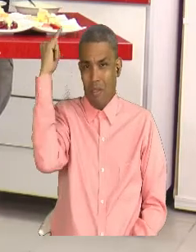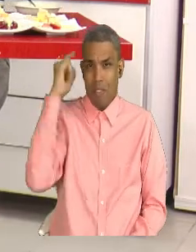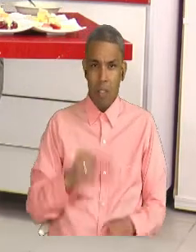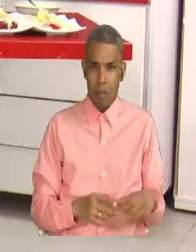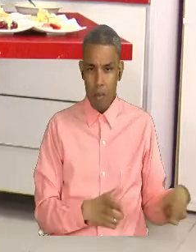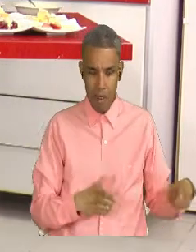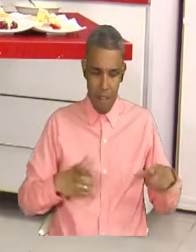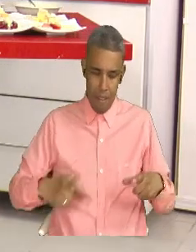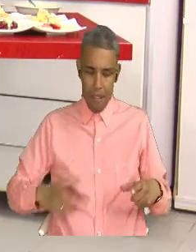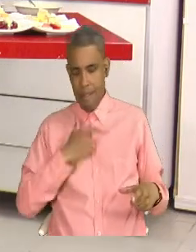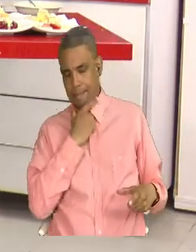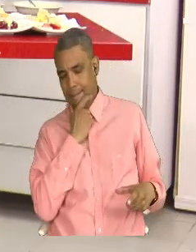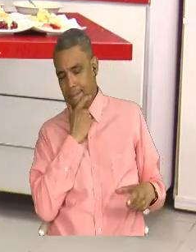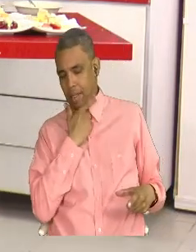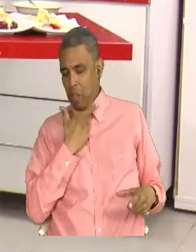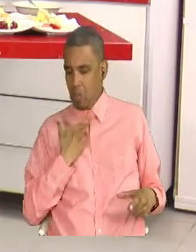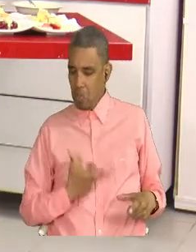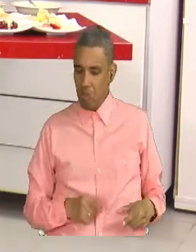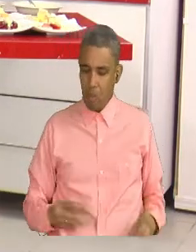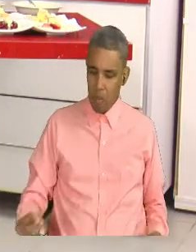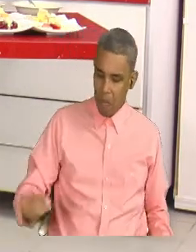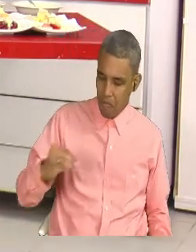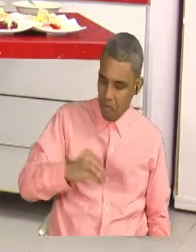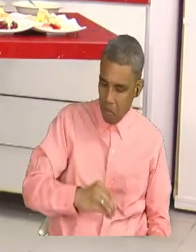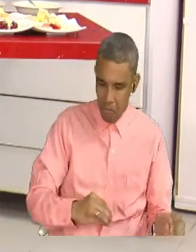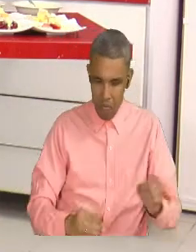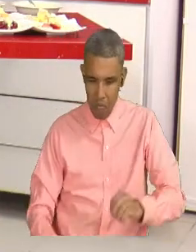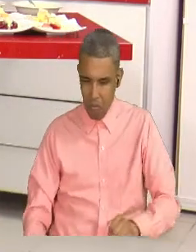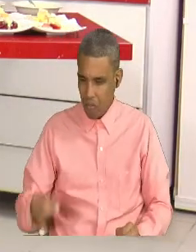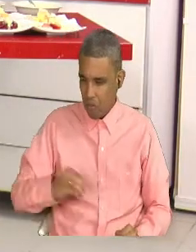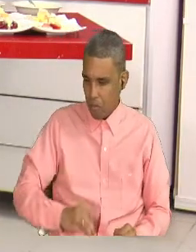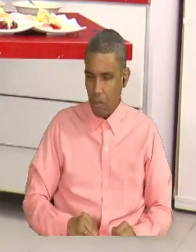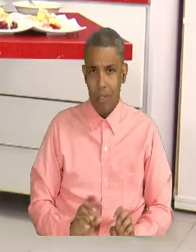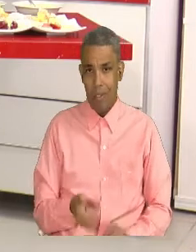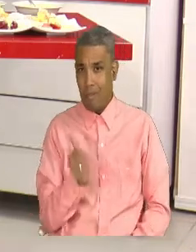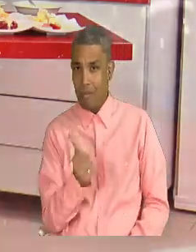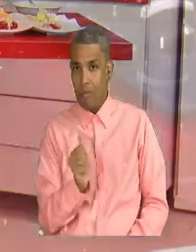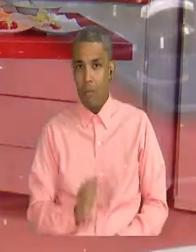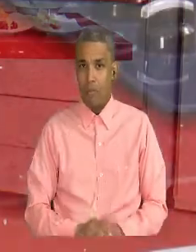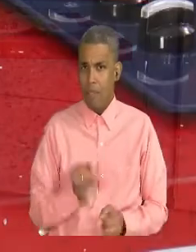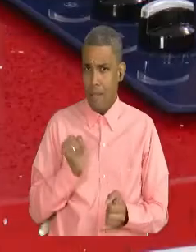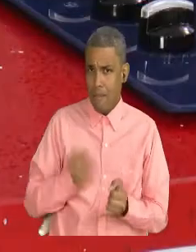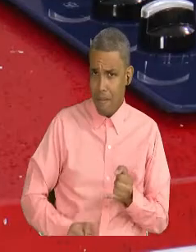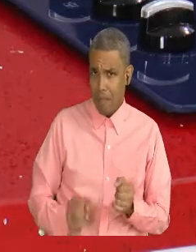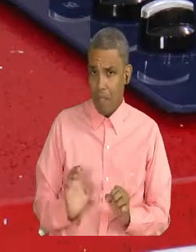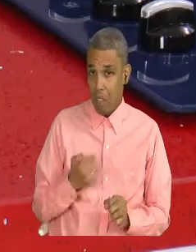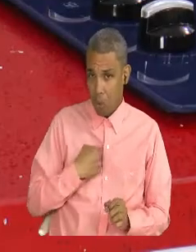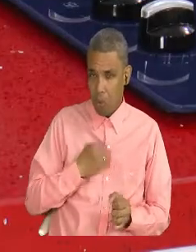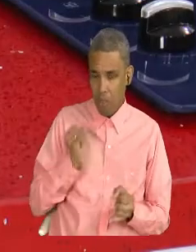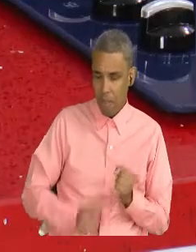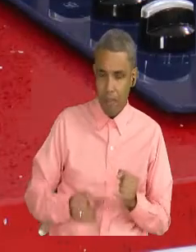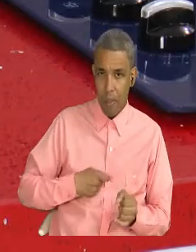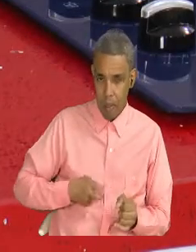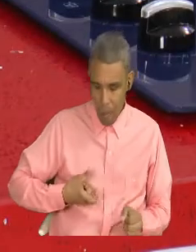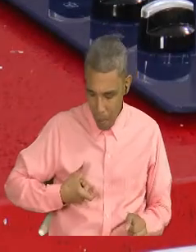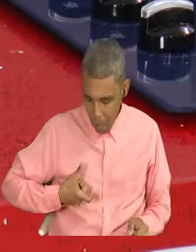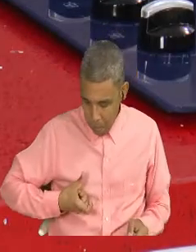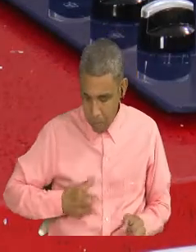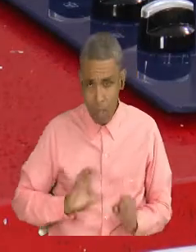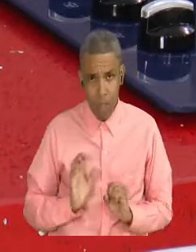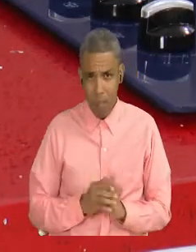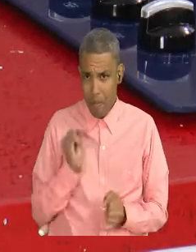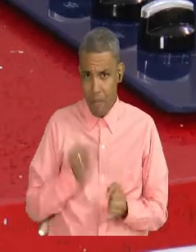fruta, agregas el aderezo y terminas con el camarón. Okay. Entonces va a ser una mezcla de sabores